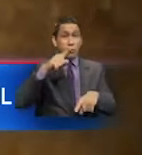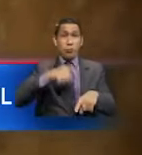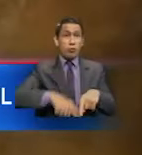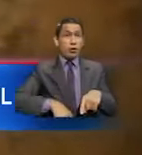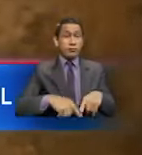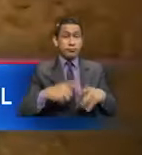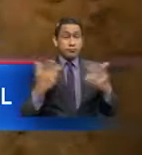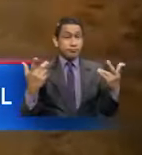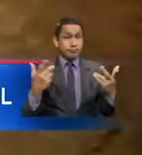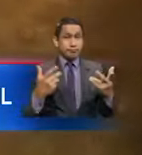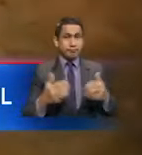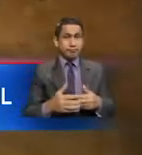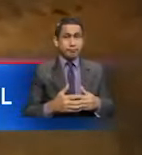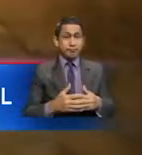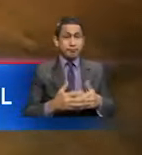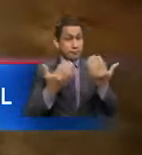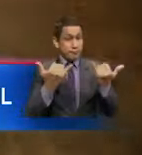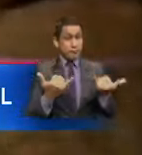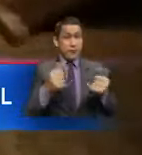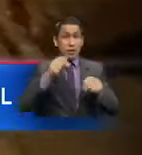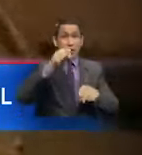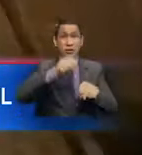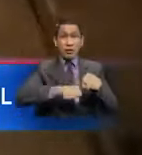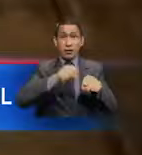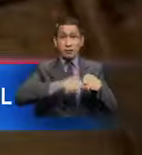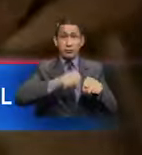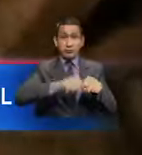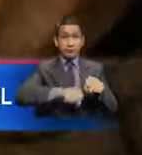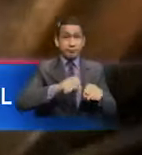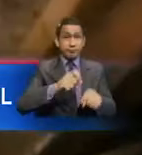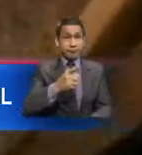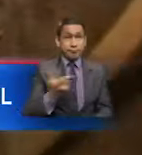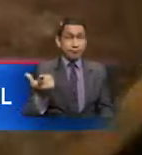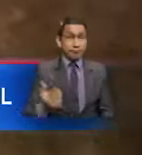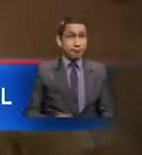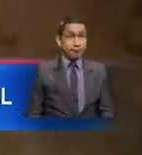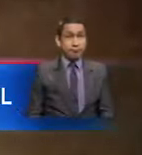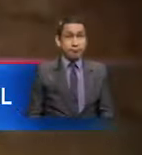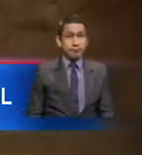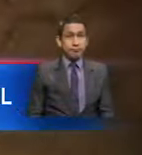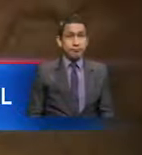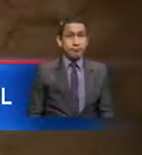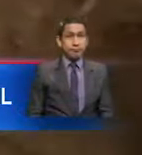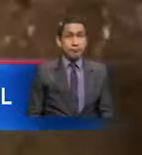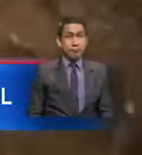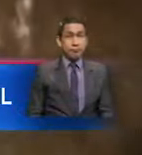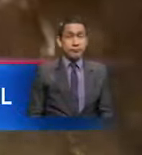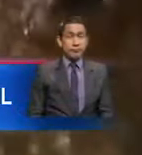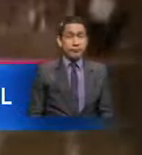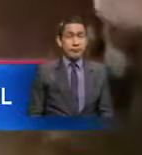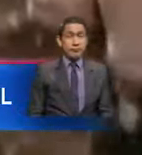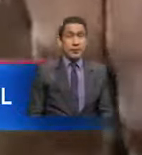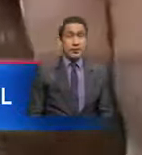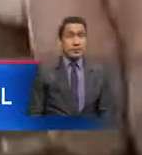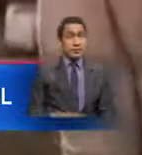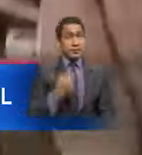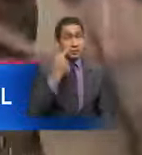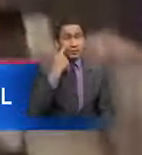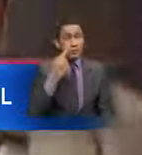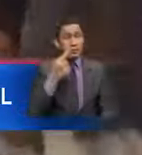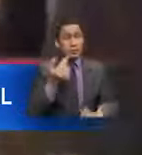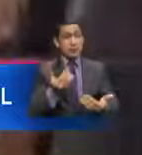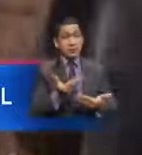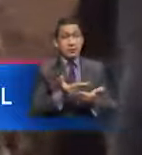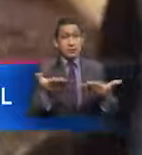trabajo, ¿ok? Así es como ha quedado, completamente destruido, reiteramos, esta era la sala, ya venimos del patio, ¿correcto? ¿Ok,